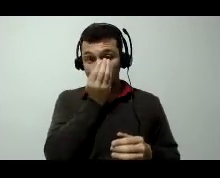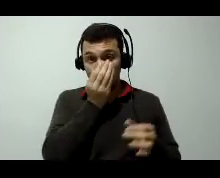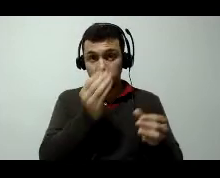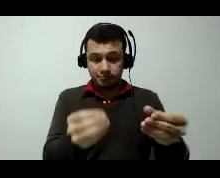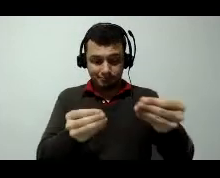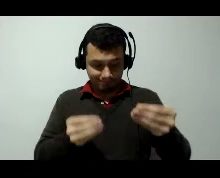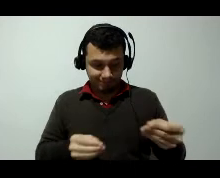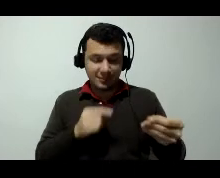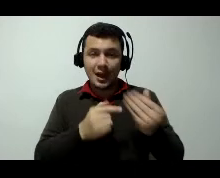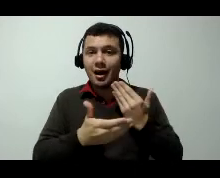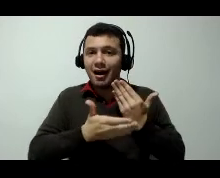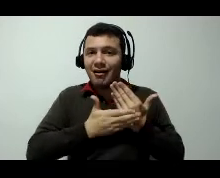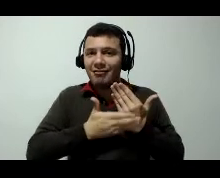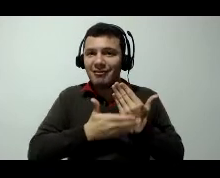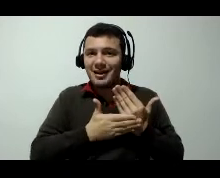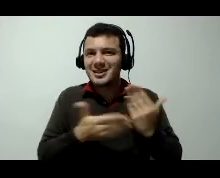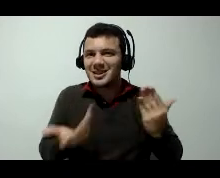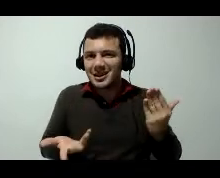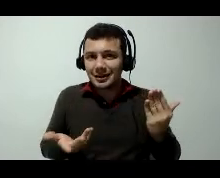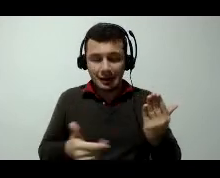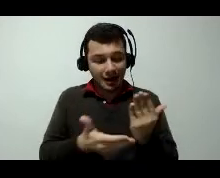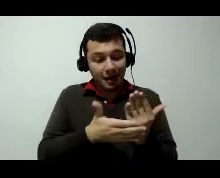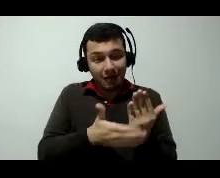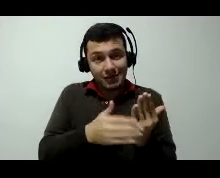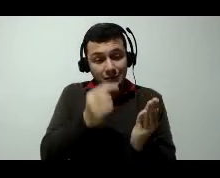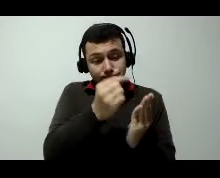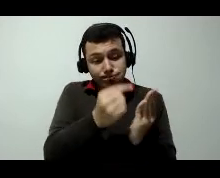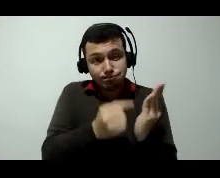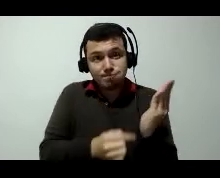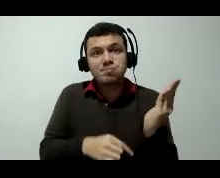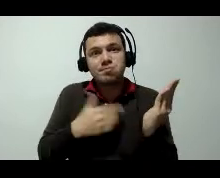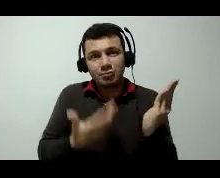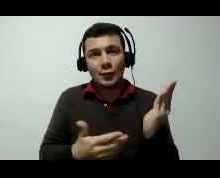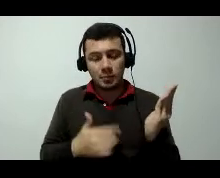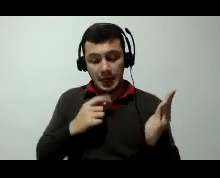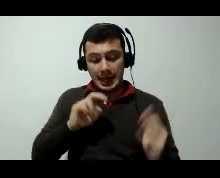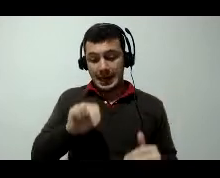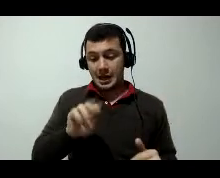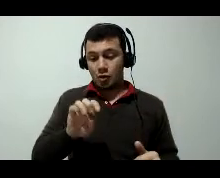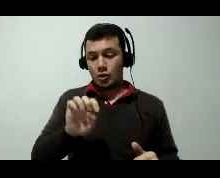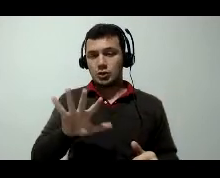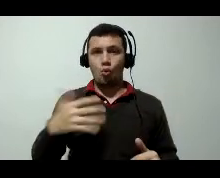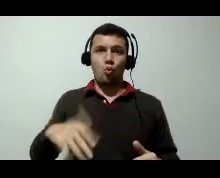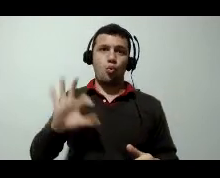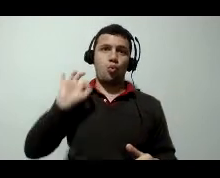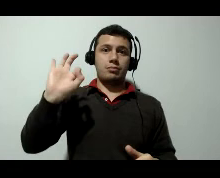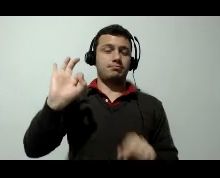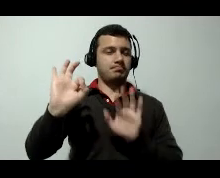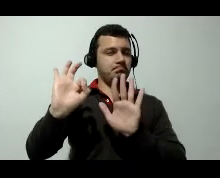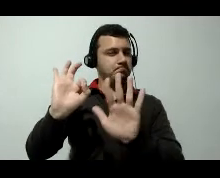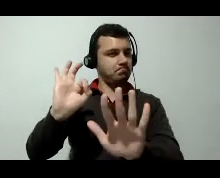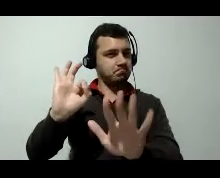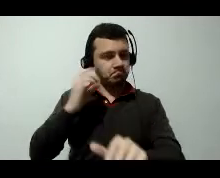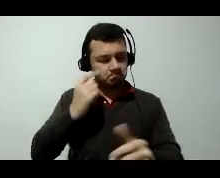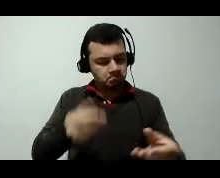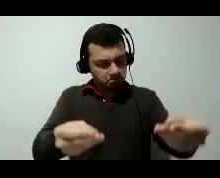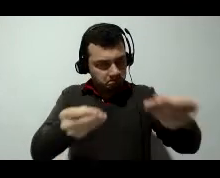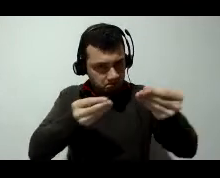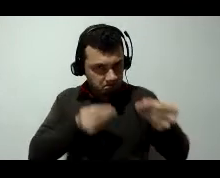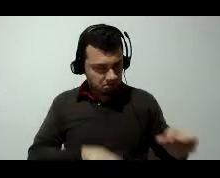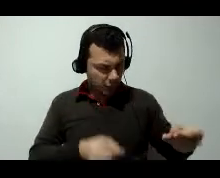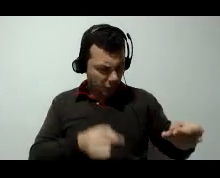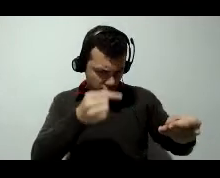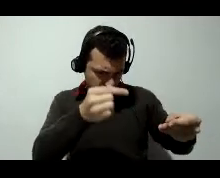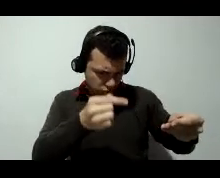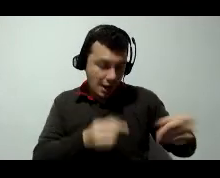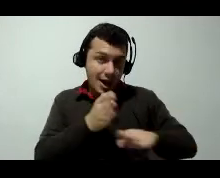dice N95 es N95, ¿cierto? Entonces verifiquen bien esas fichas técnicas, que tengan las